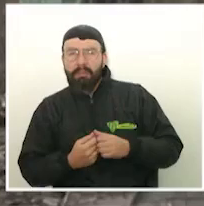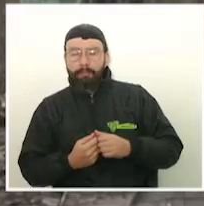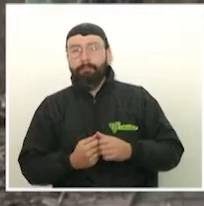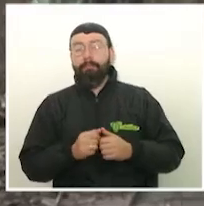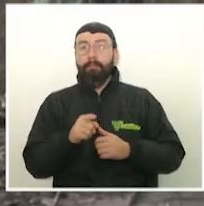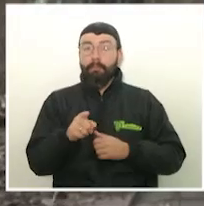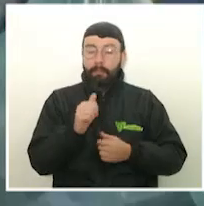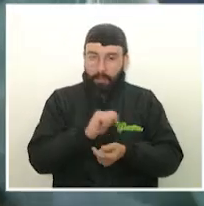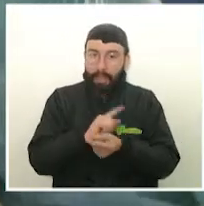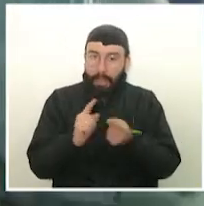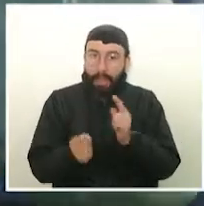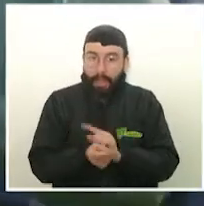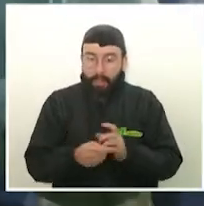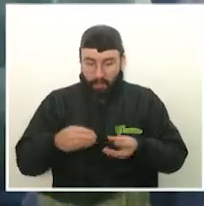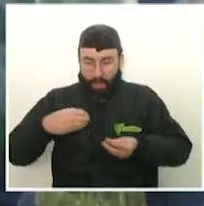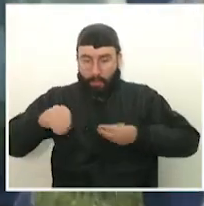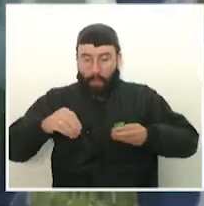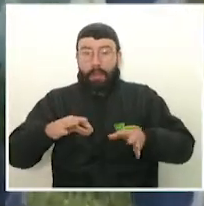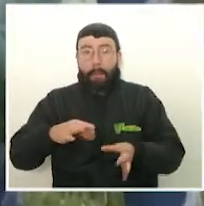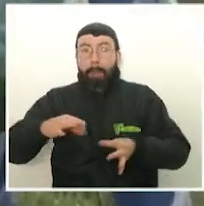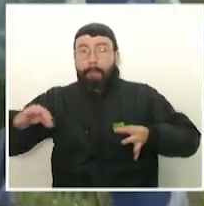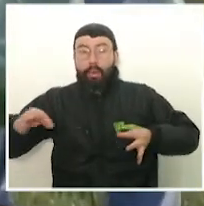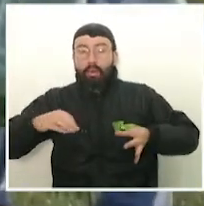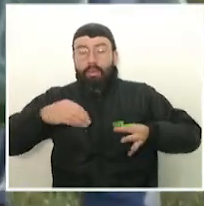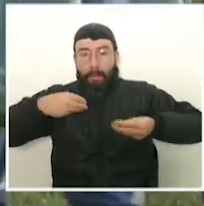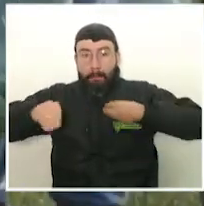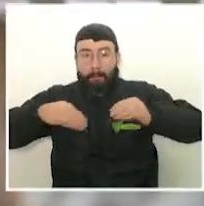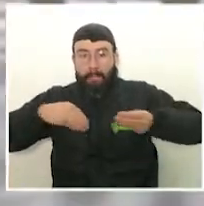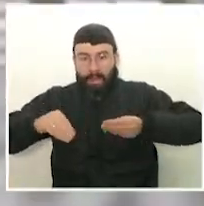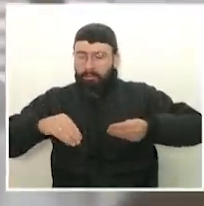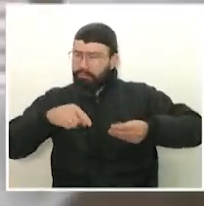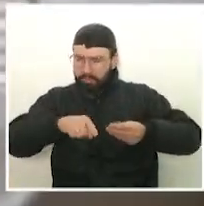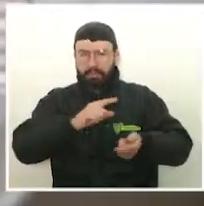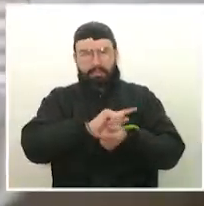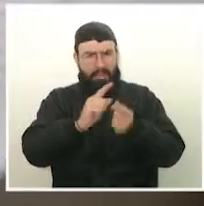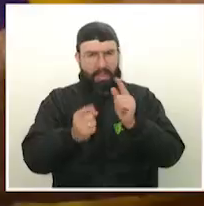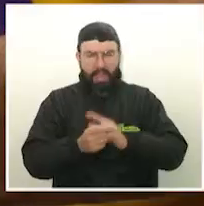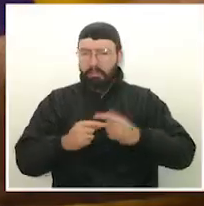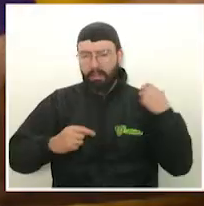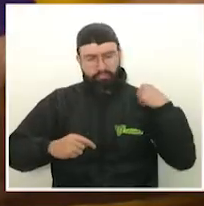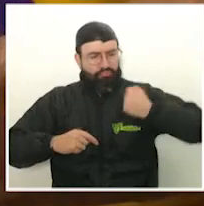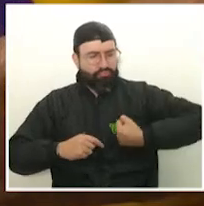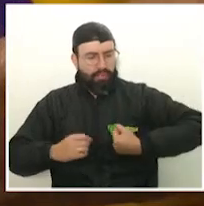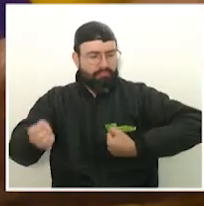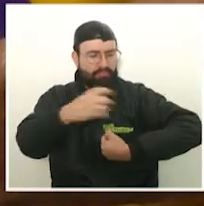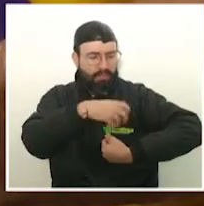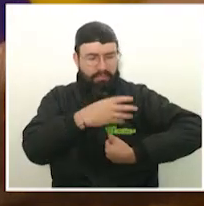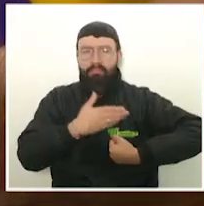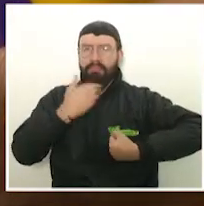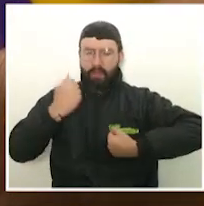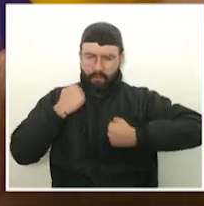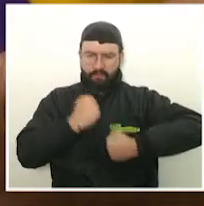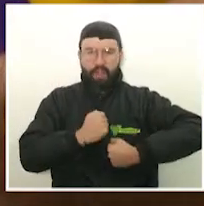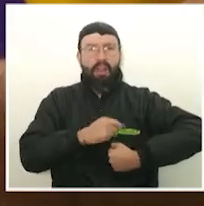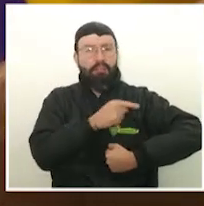cambia las bolsas de plástico por otras reutilizables, carros o cestas. Siempre usa un